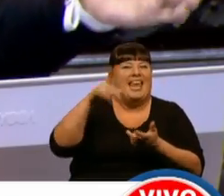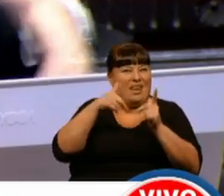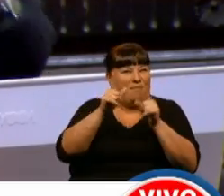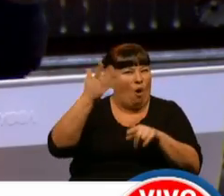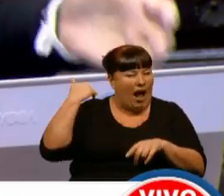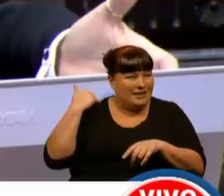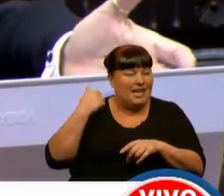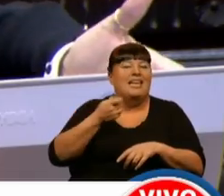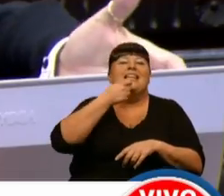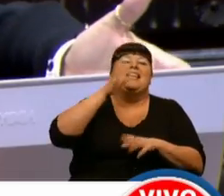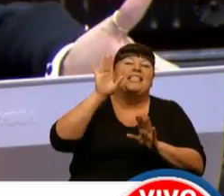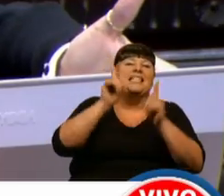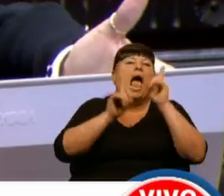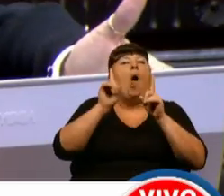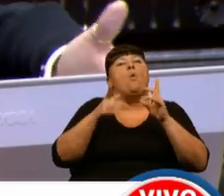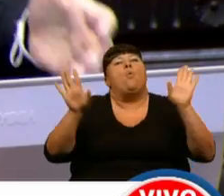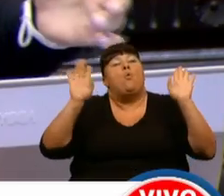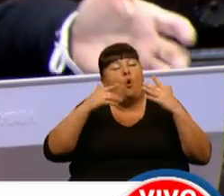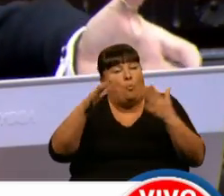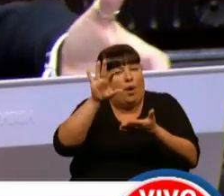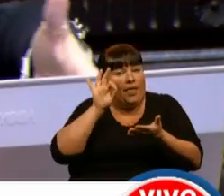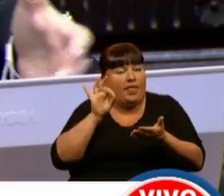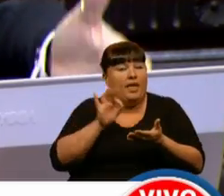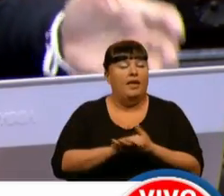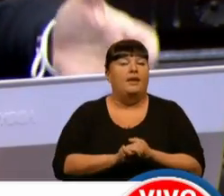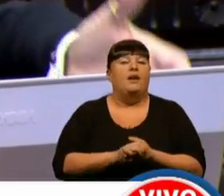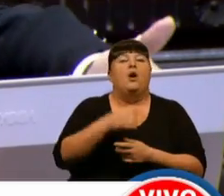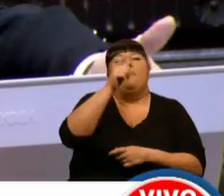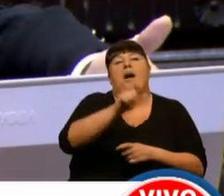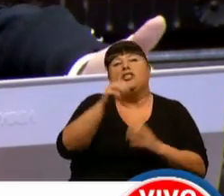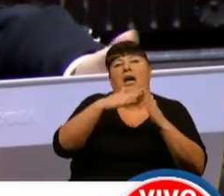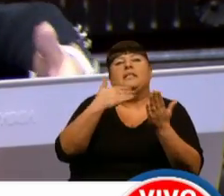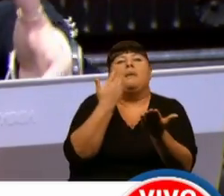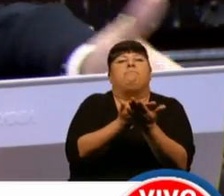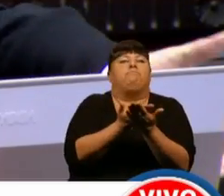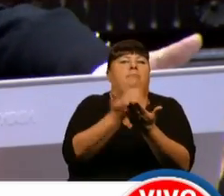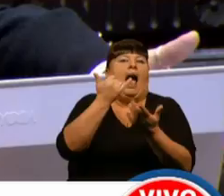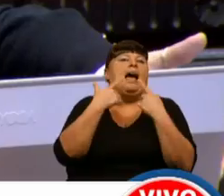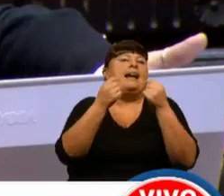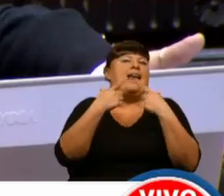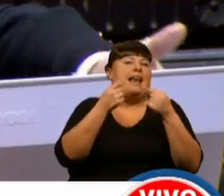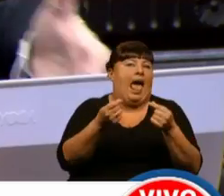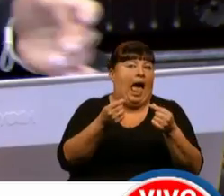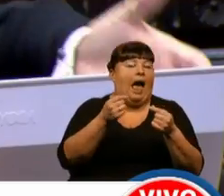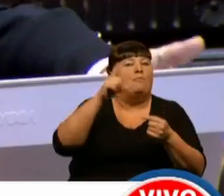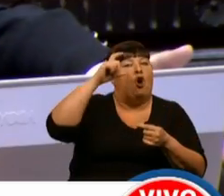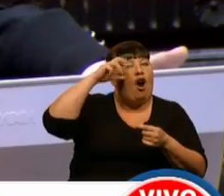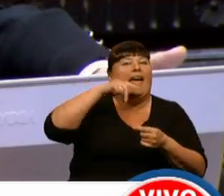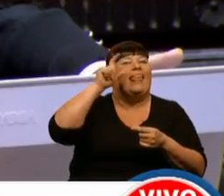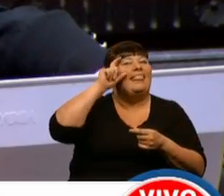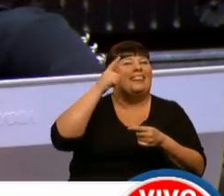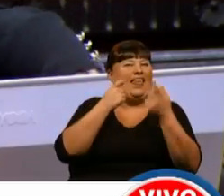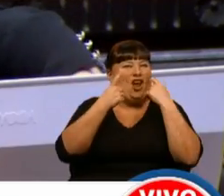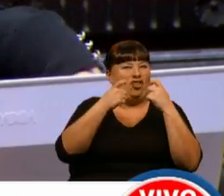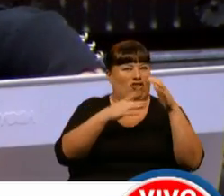hablaba en el caso de alguna excepción a algún usuario usuario que presente el reclamo debido a que en el ente regulador